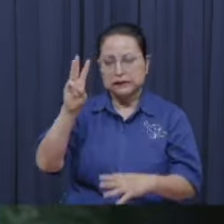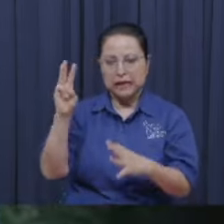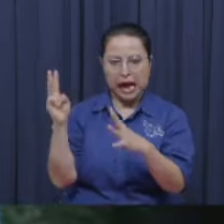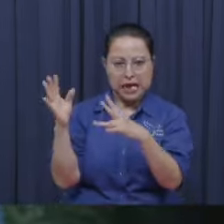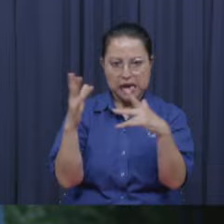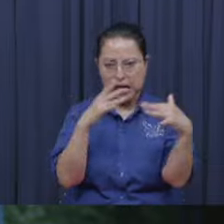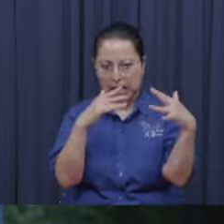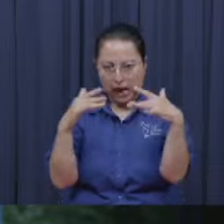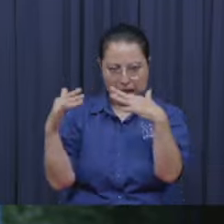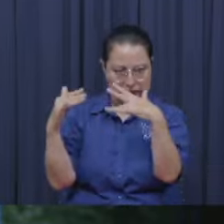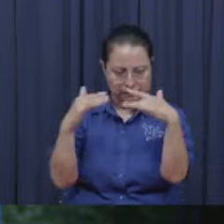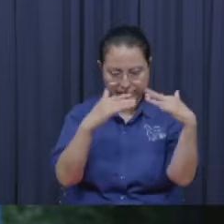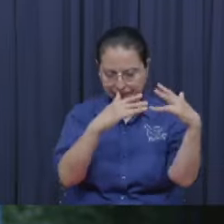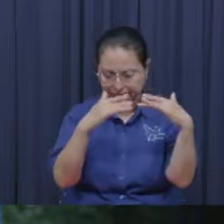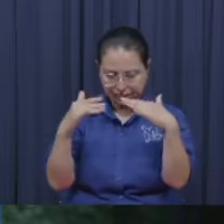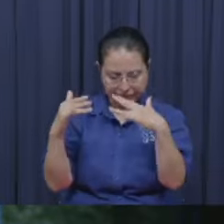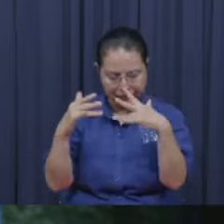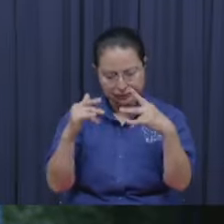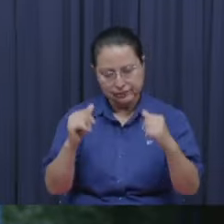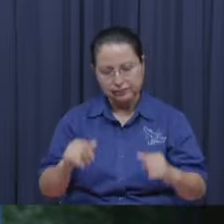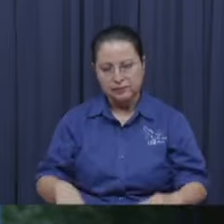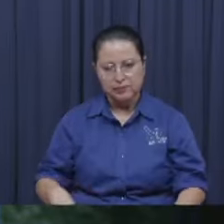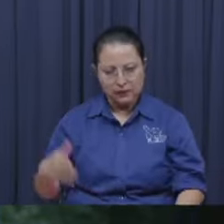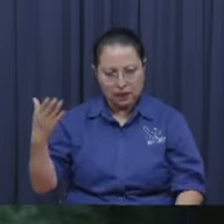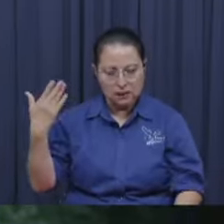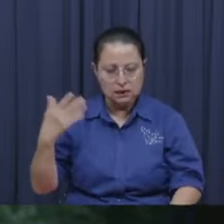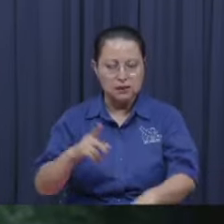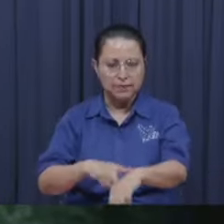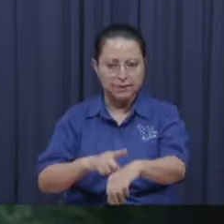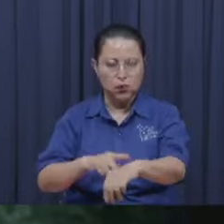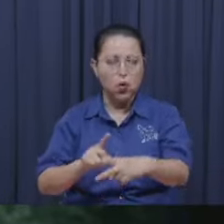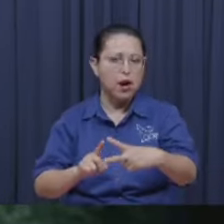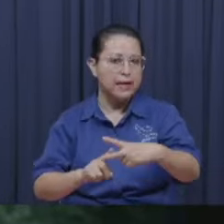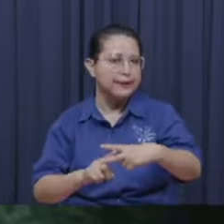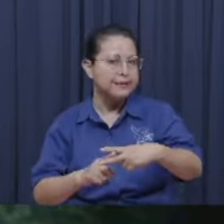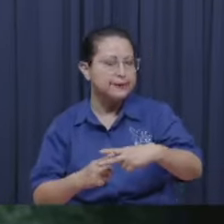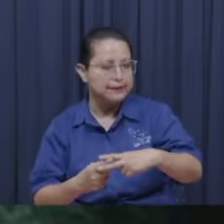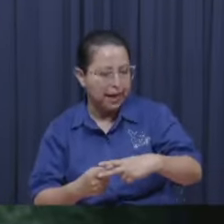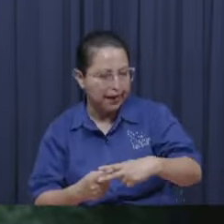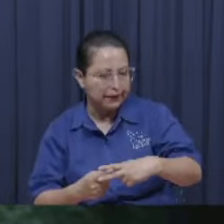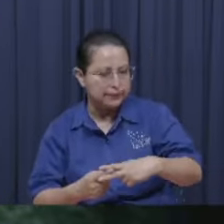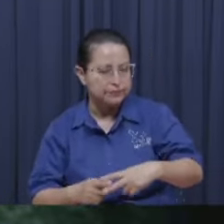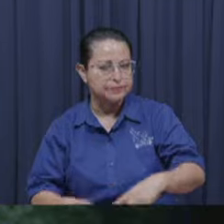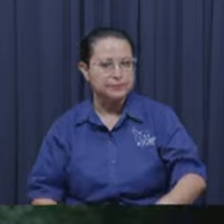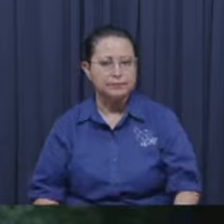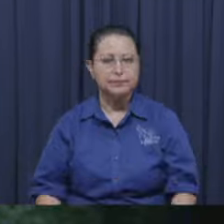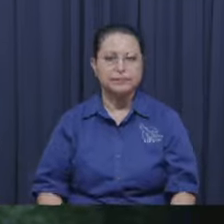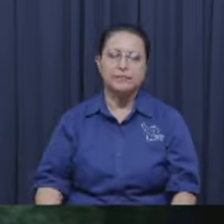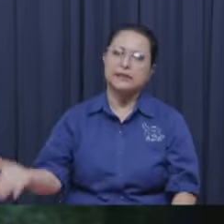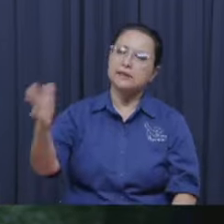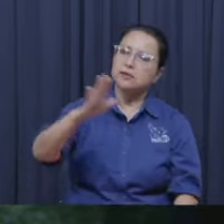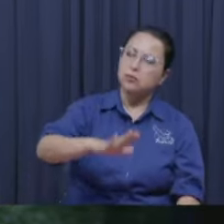mundial empezó prácticamente desde hace mucho tiempo. Creo yo que empezó desde la Segunda Guerra Mundial,